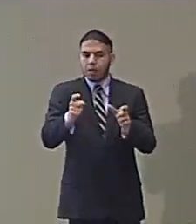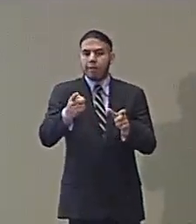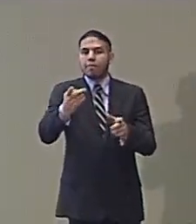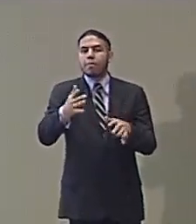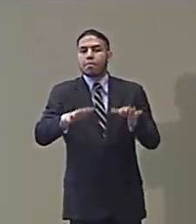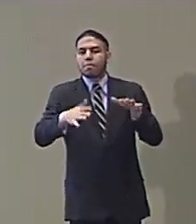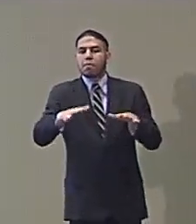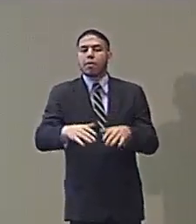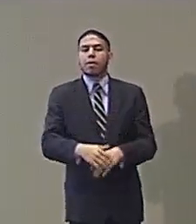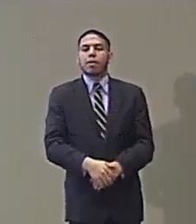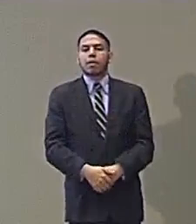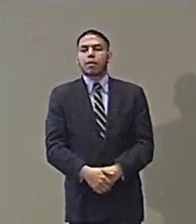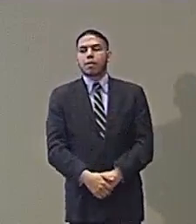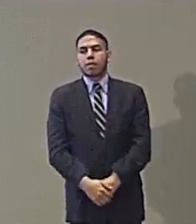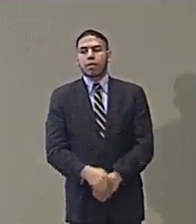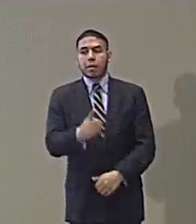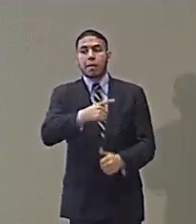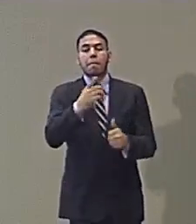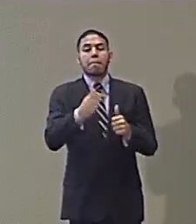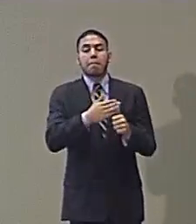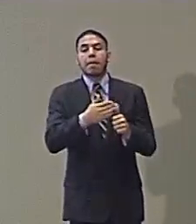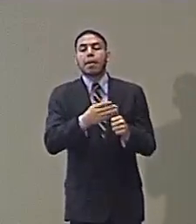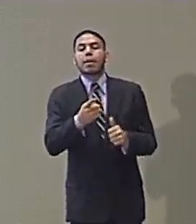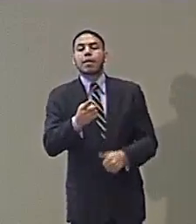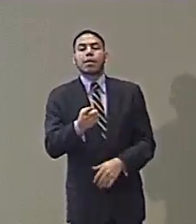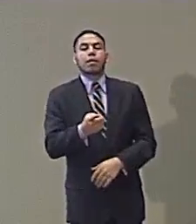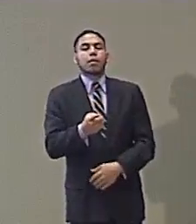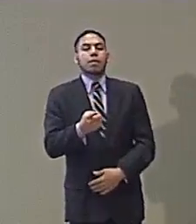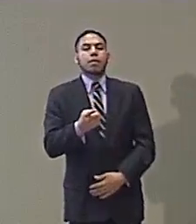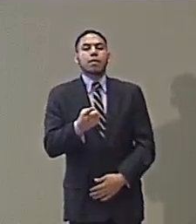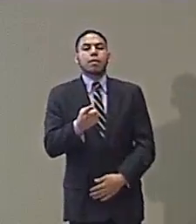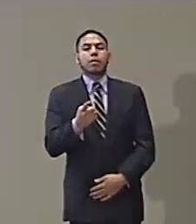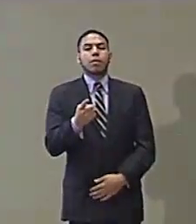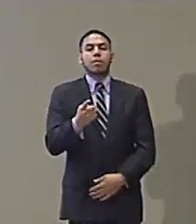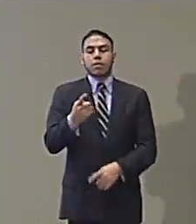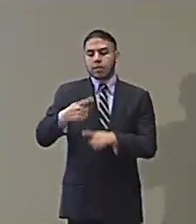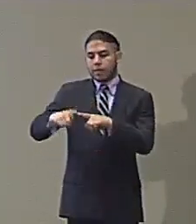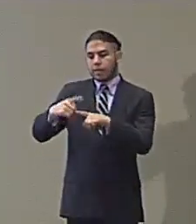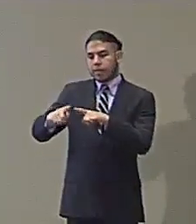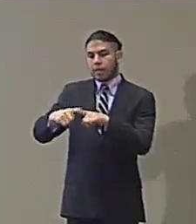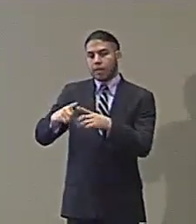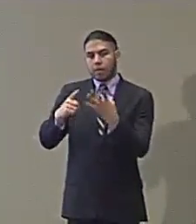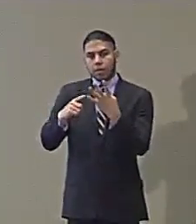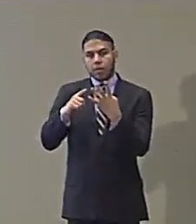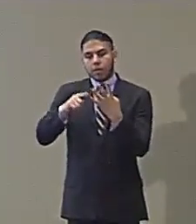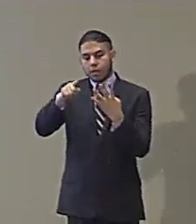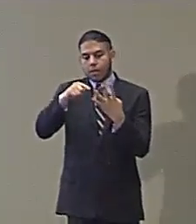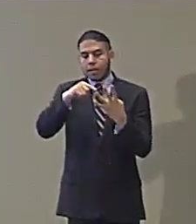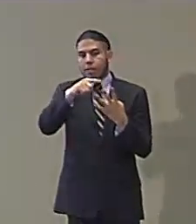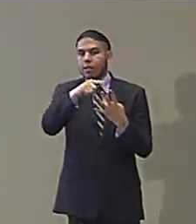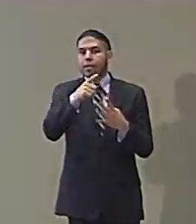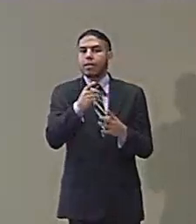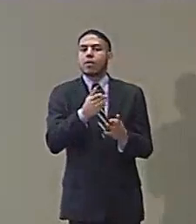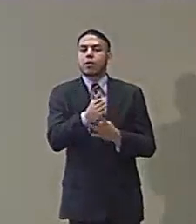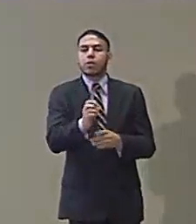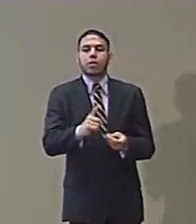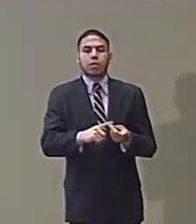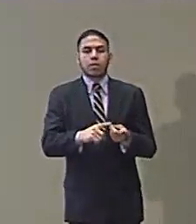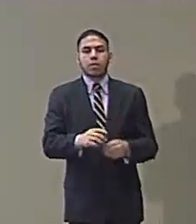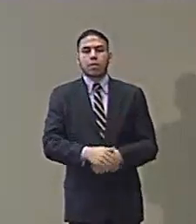personas visitan principalmente 4 diferentes destinos en primera instancia es